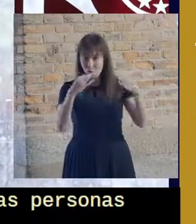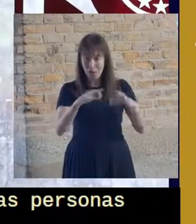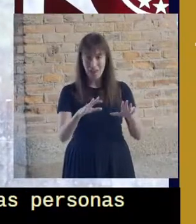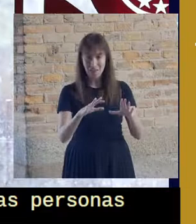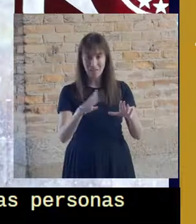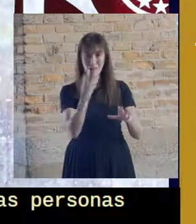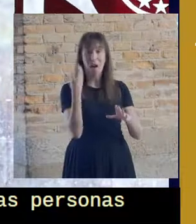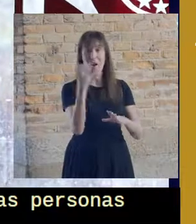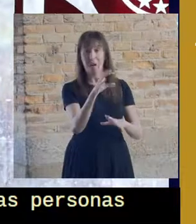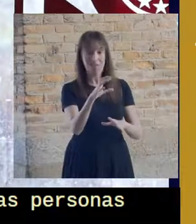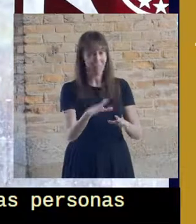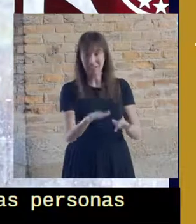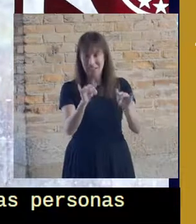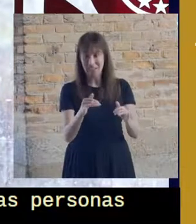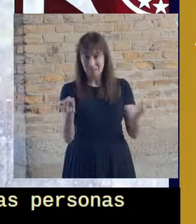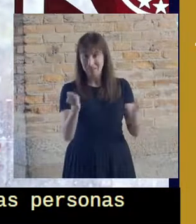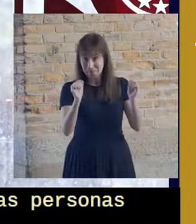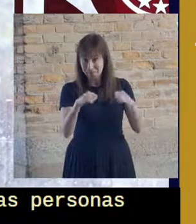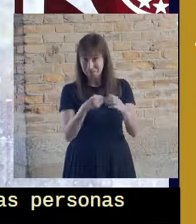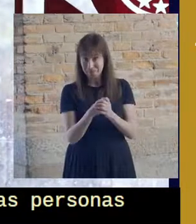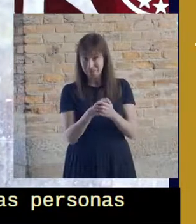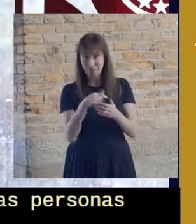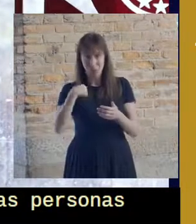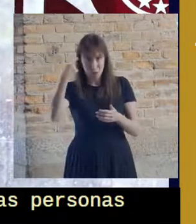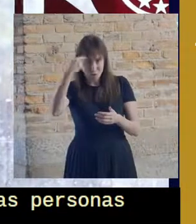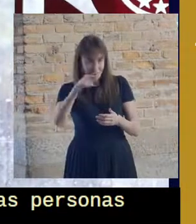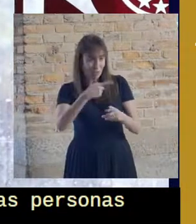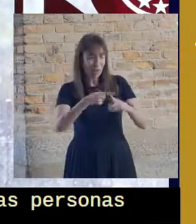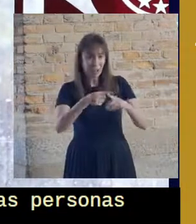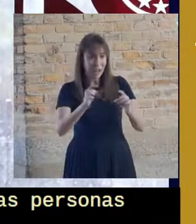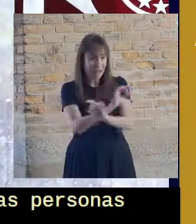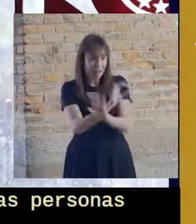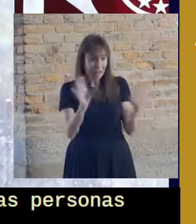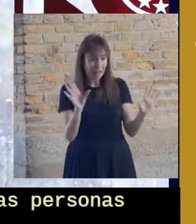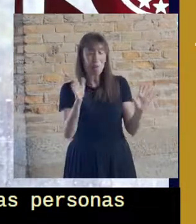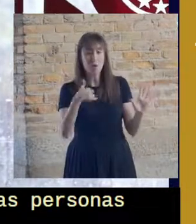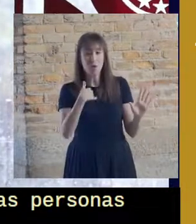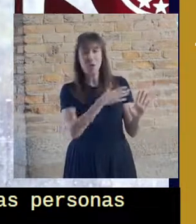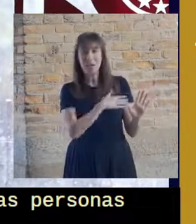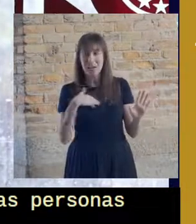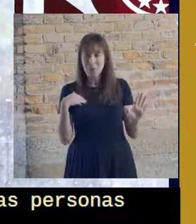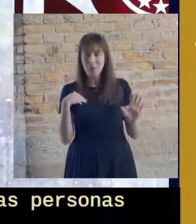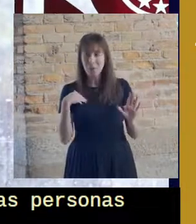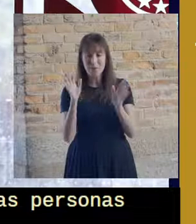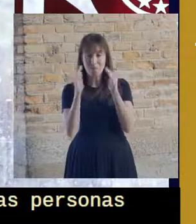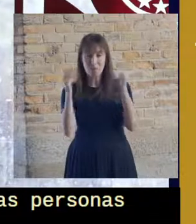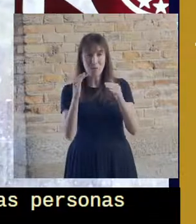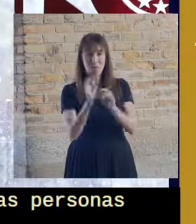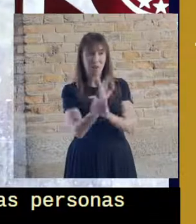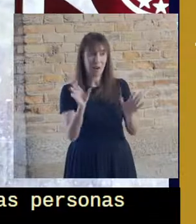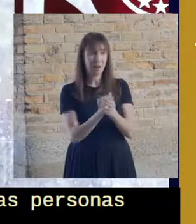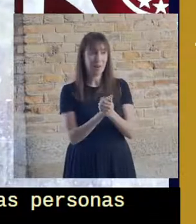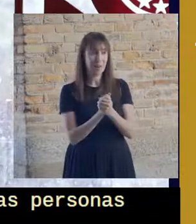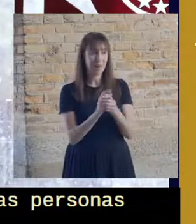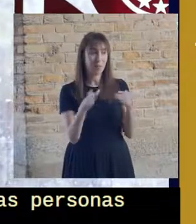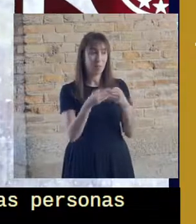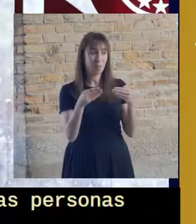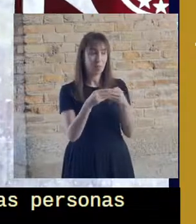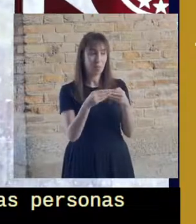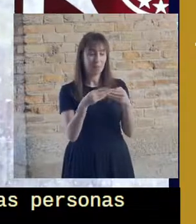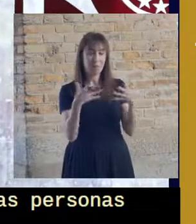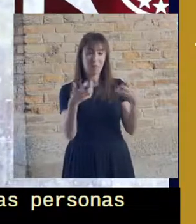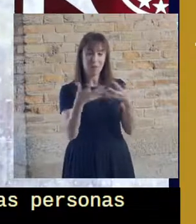normal de acuerdo que sé que son son cosas obvias pero quería tocarlas para que queden claras utilizar frases